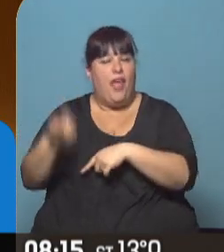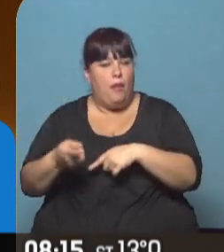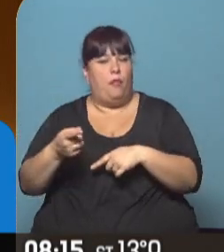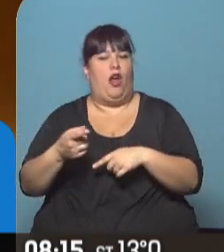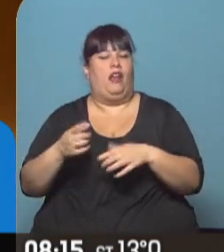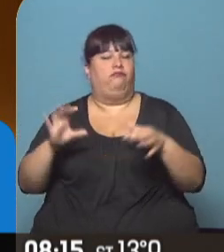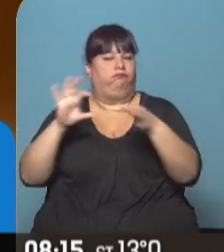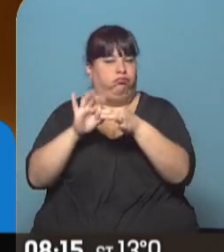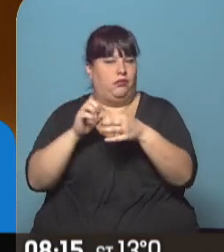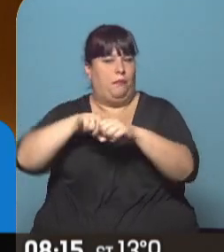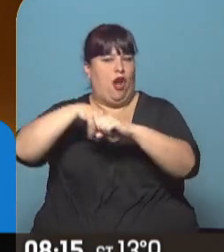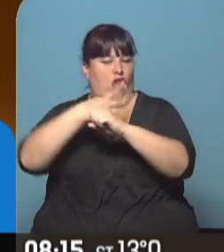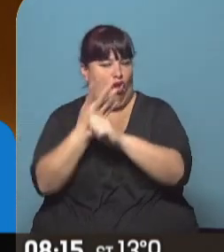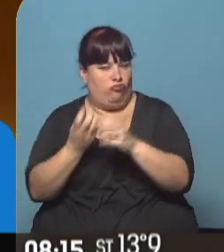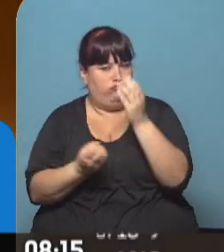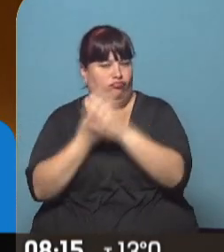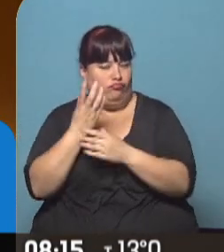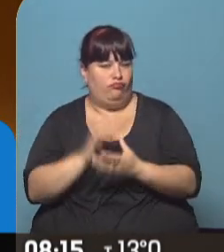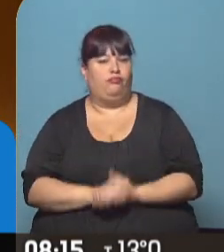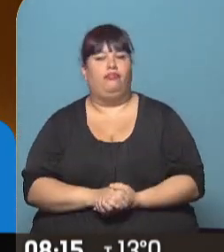consolidando el mercosur